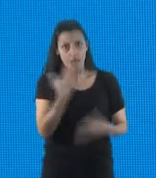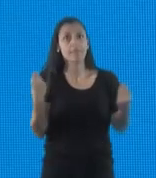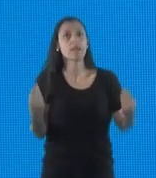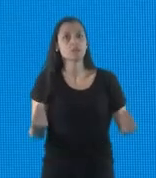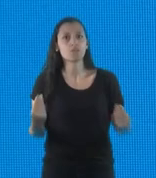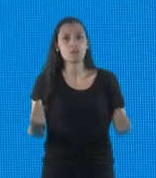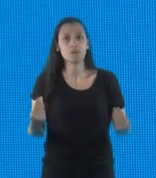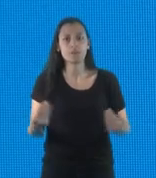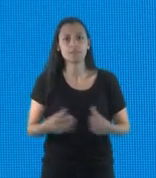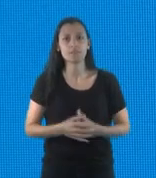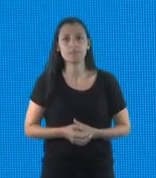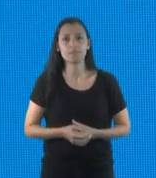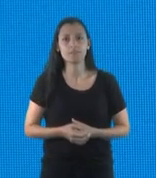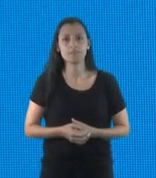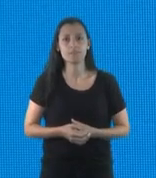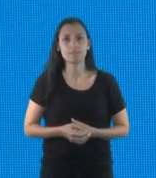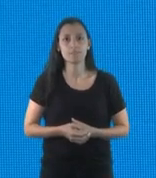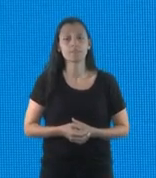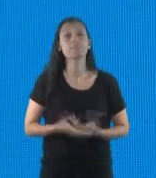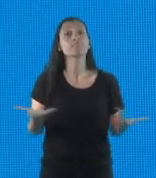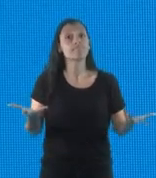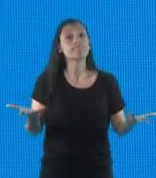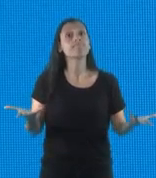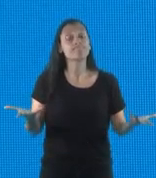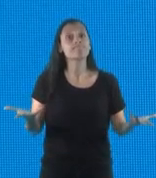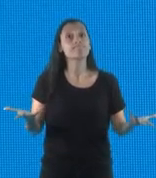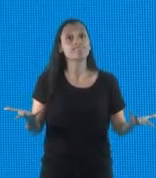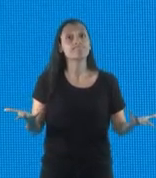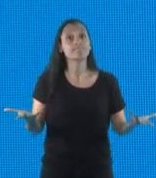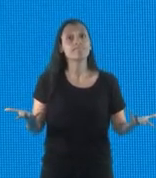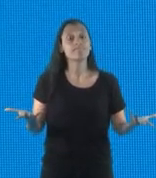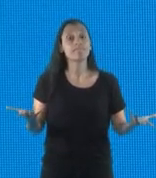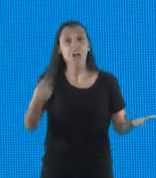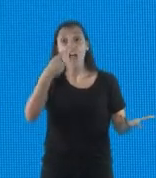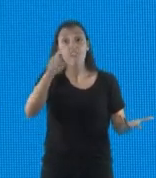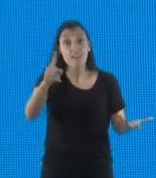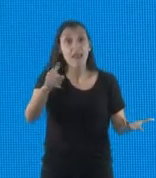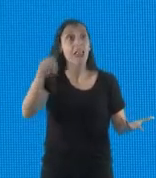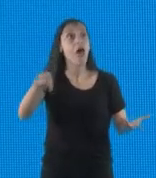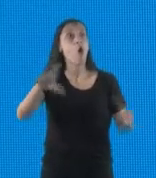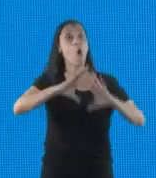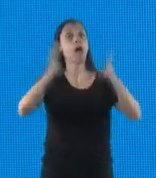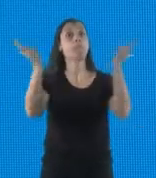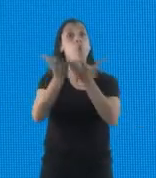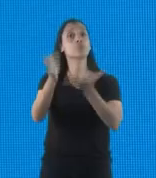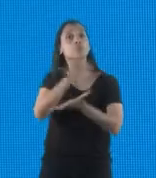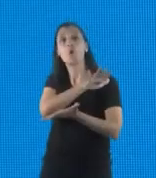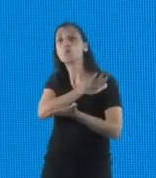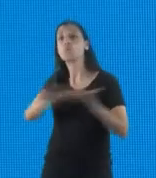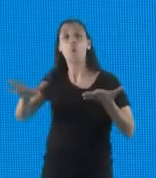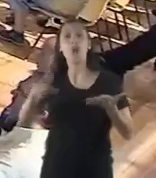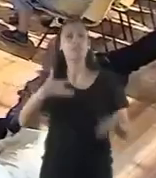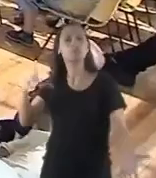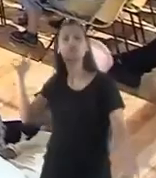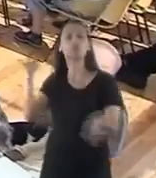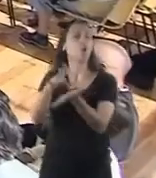porque en definitiva, en este mundo nuevo en el que nos